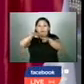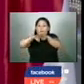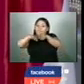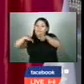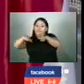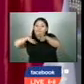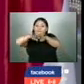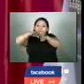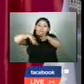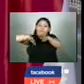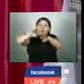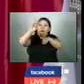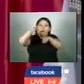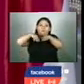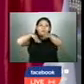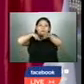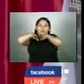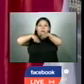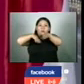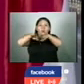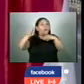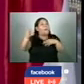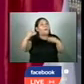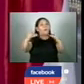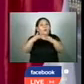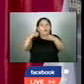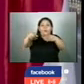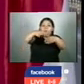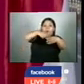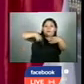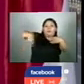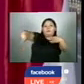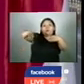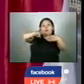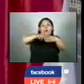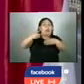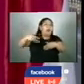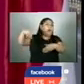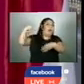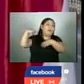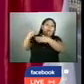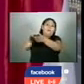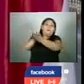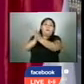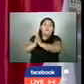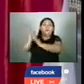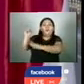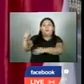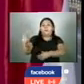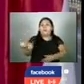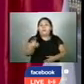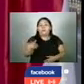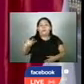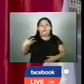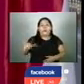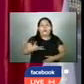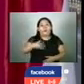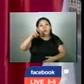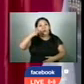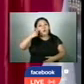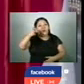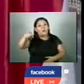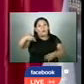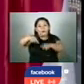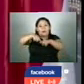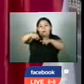tipo redondel, que fue una petición que nos hizo directamente a la gente. Uno va a ser en el